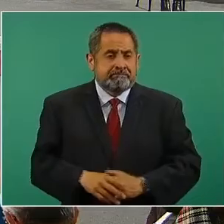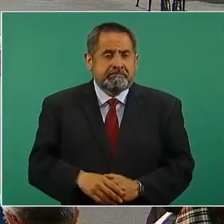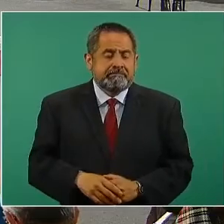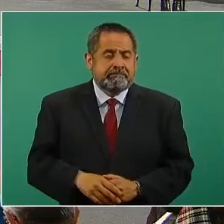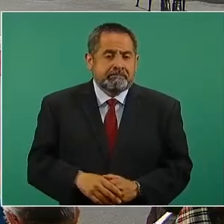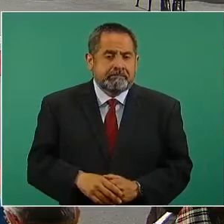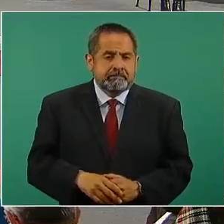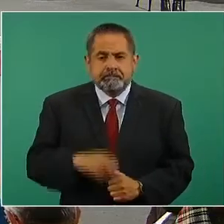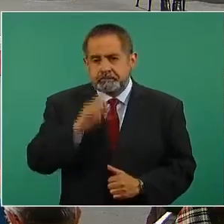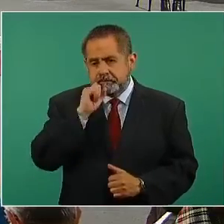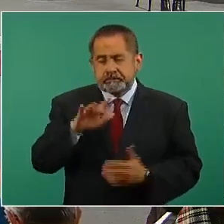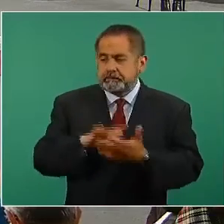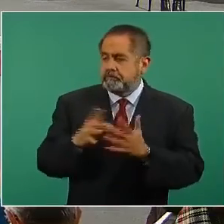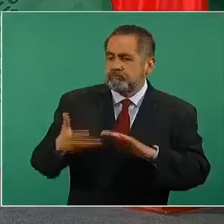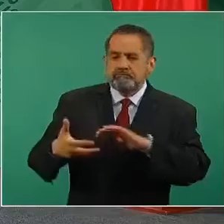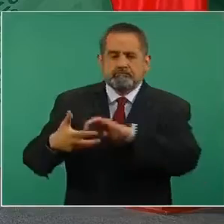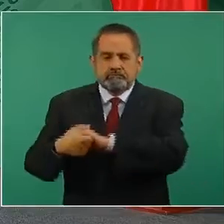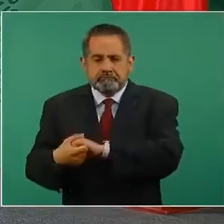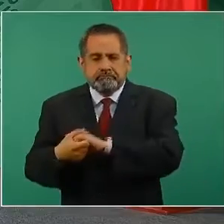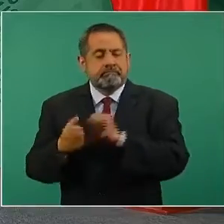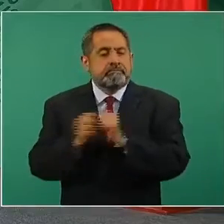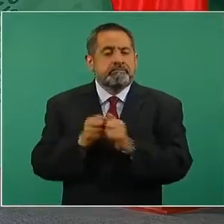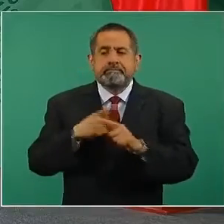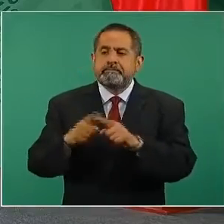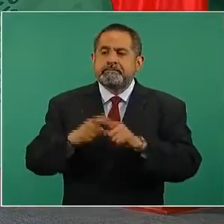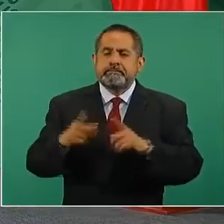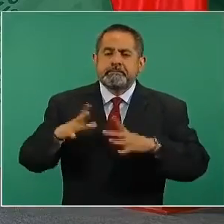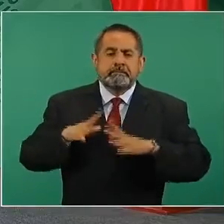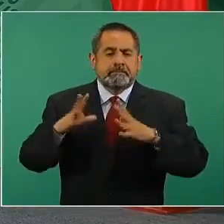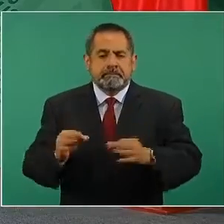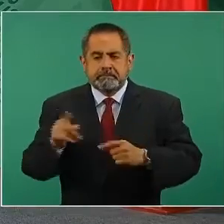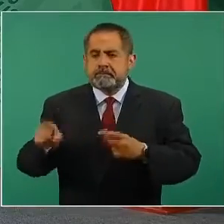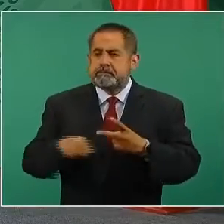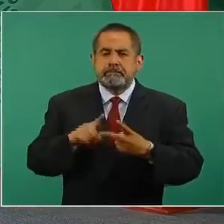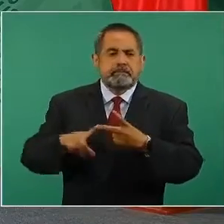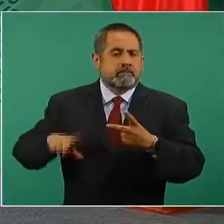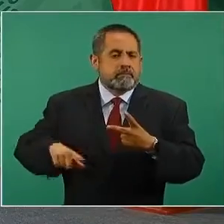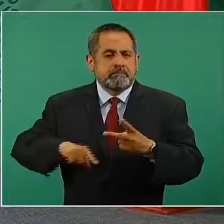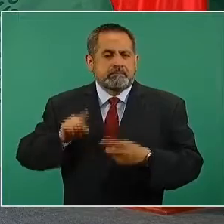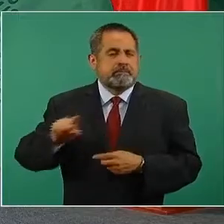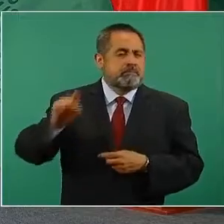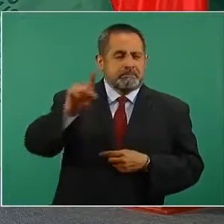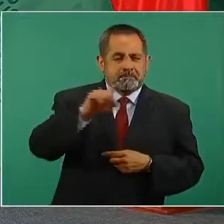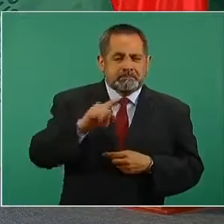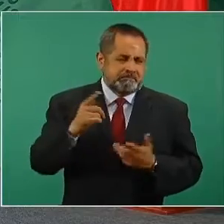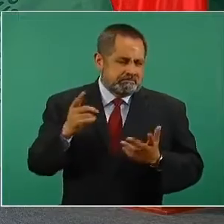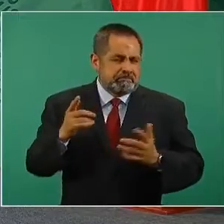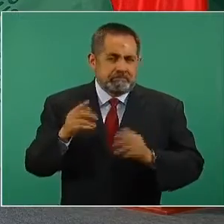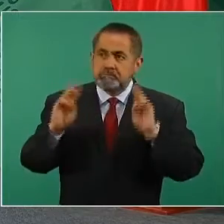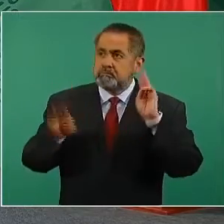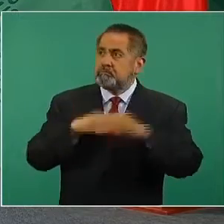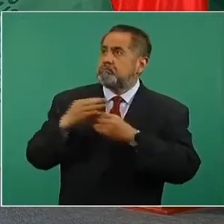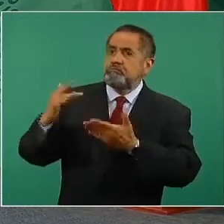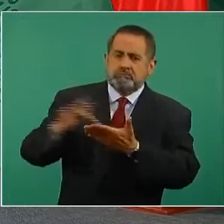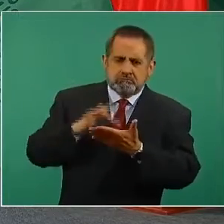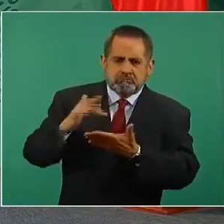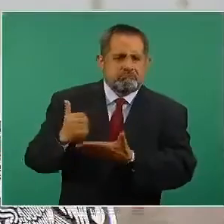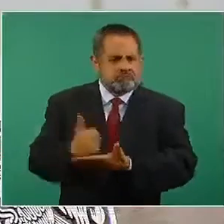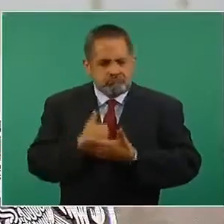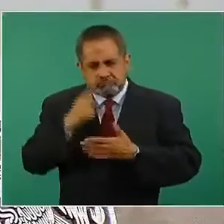Agradecer las alianzas con distintas fundaciones y gobiernos de otras partes del mundo que nos